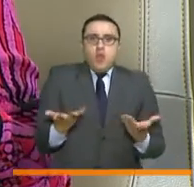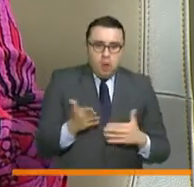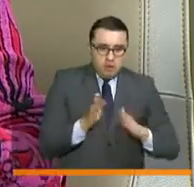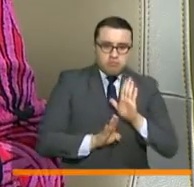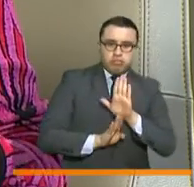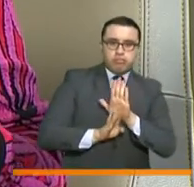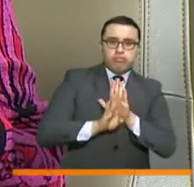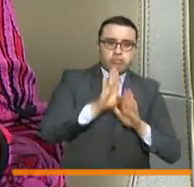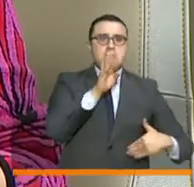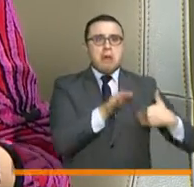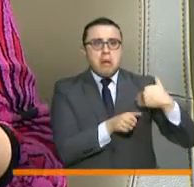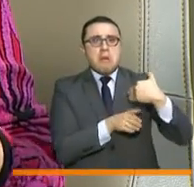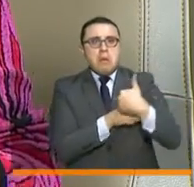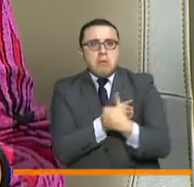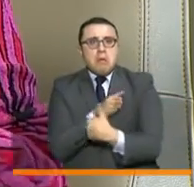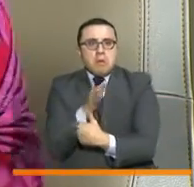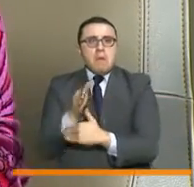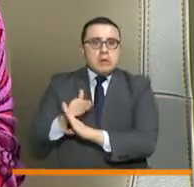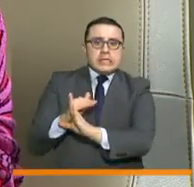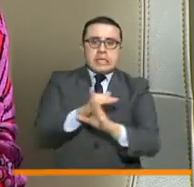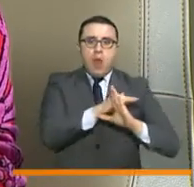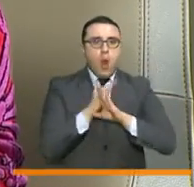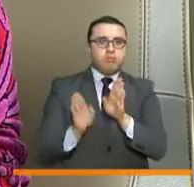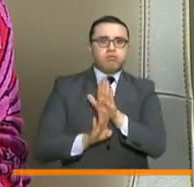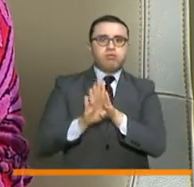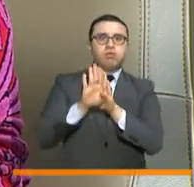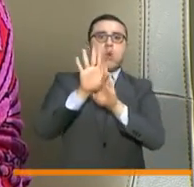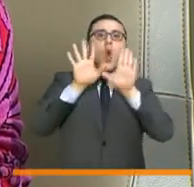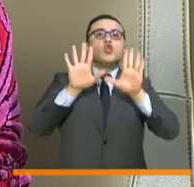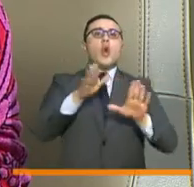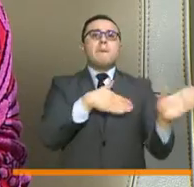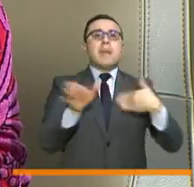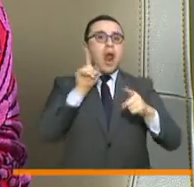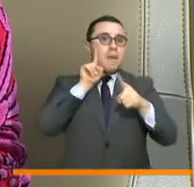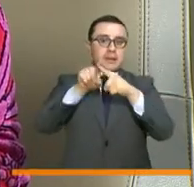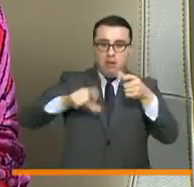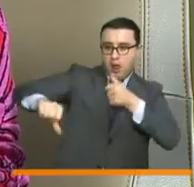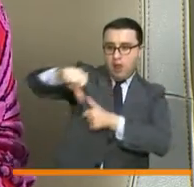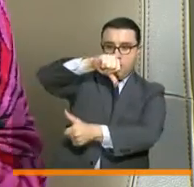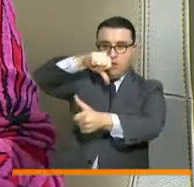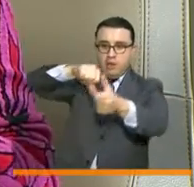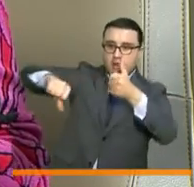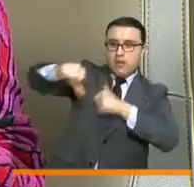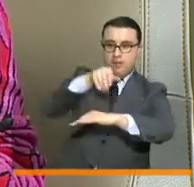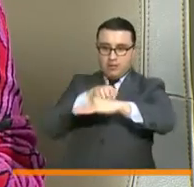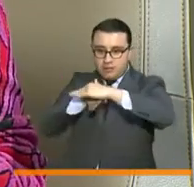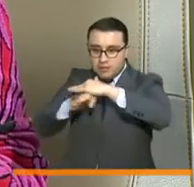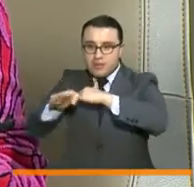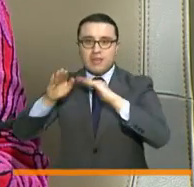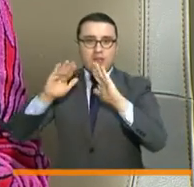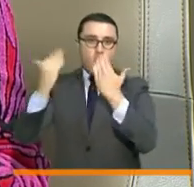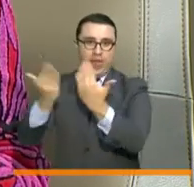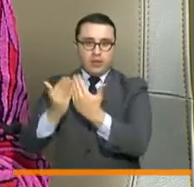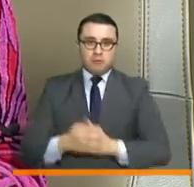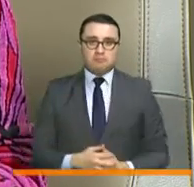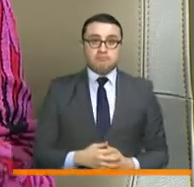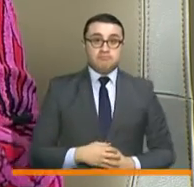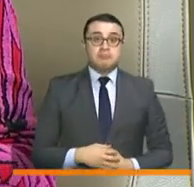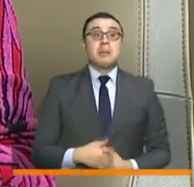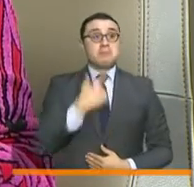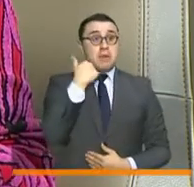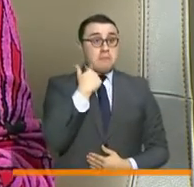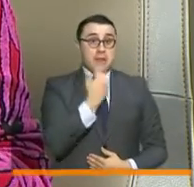manera progresiva, gradual, segura el modelo de alternancia? Siempre que los padres nos indican cuándo es el momento, les recordamos que es un